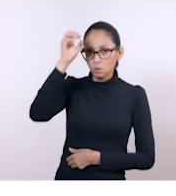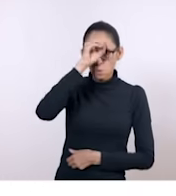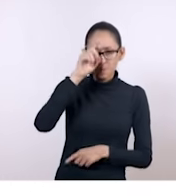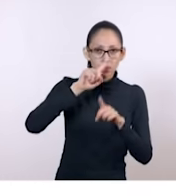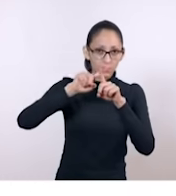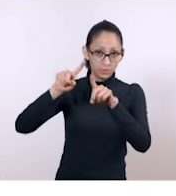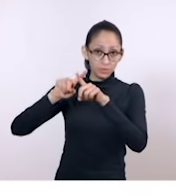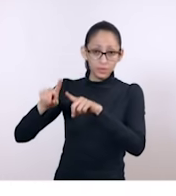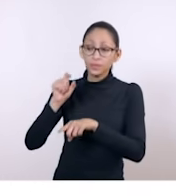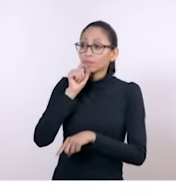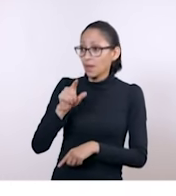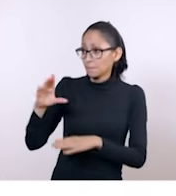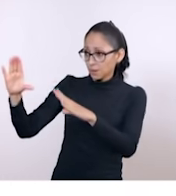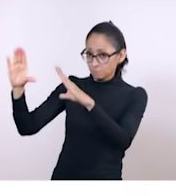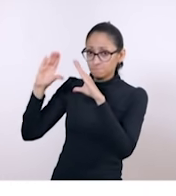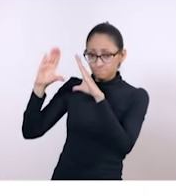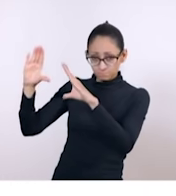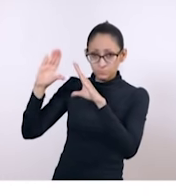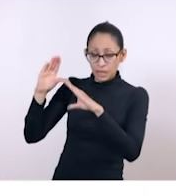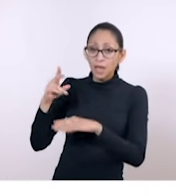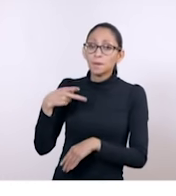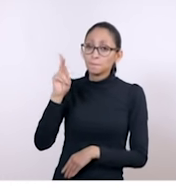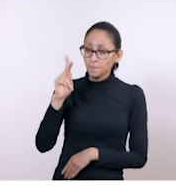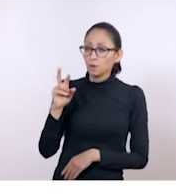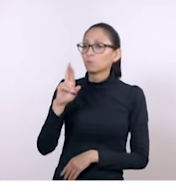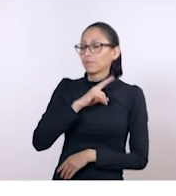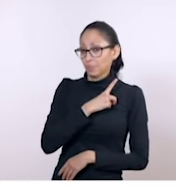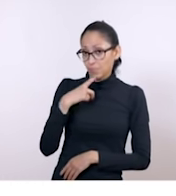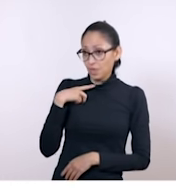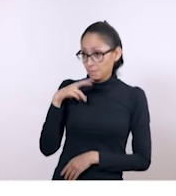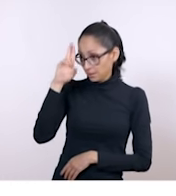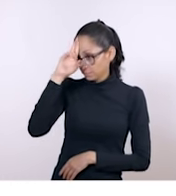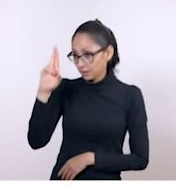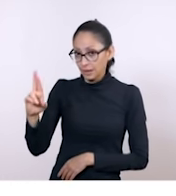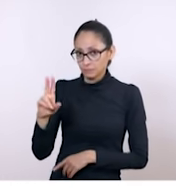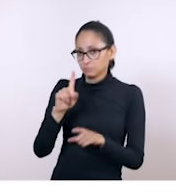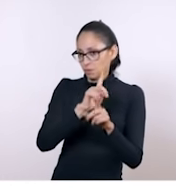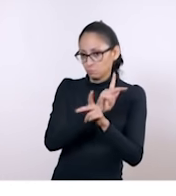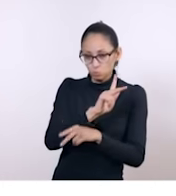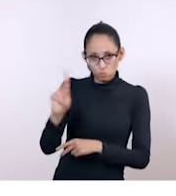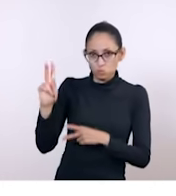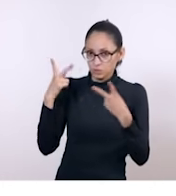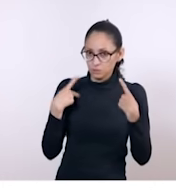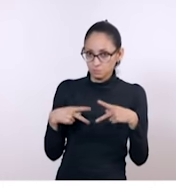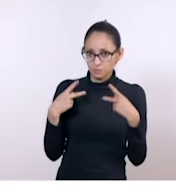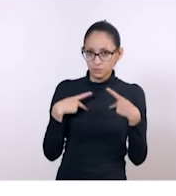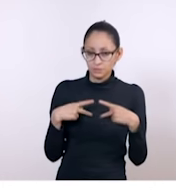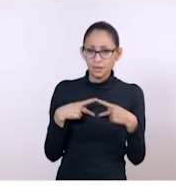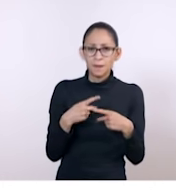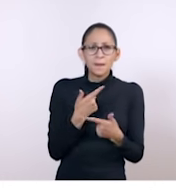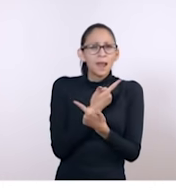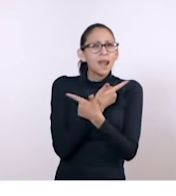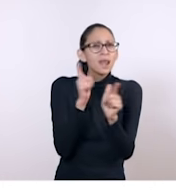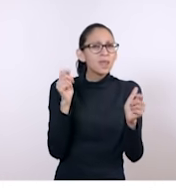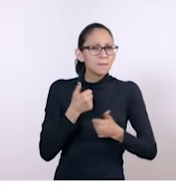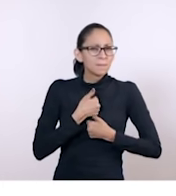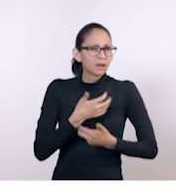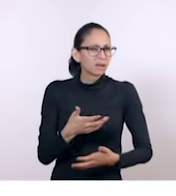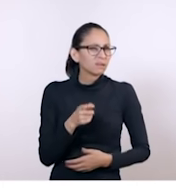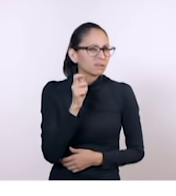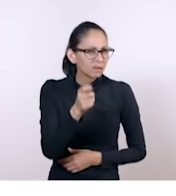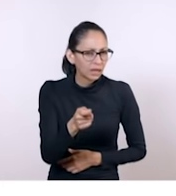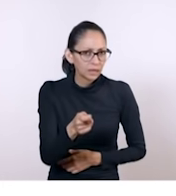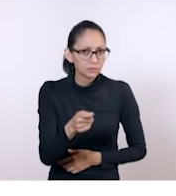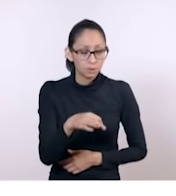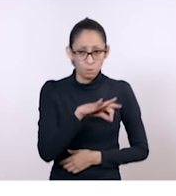y a recibir información respetando su dignidad y la de otras personas. La libertad de expresión no quiere